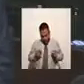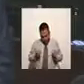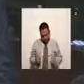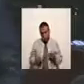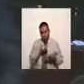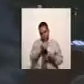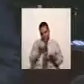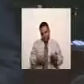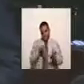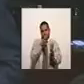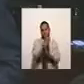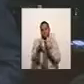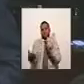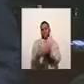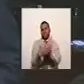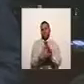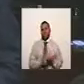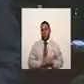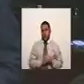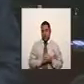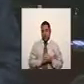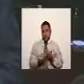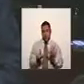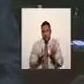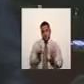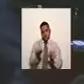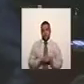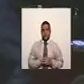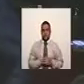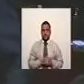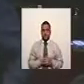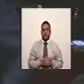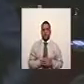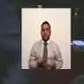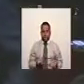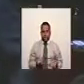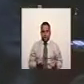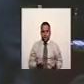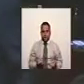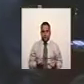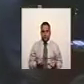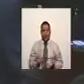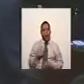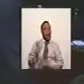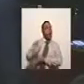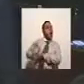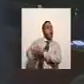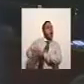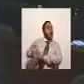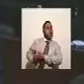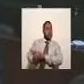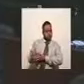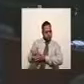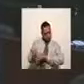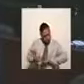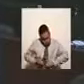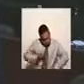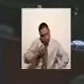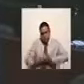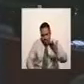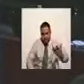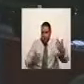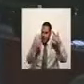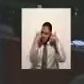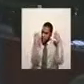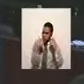constancias adicionales, señor presidente, no puedo ocultar la preocupación por el anuncio que hace